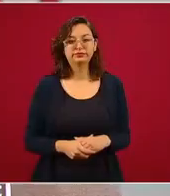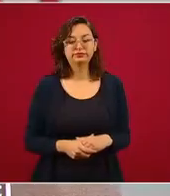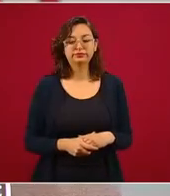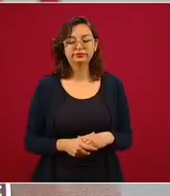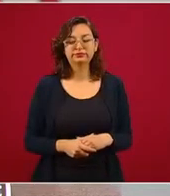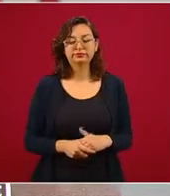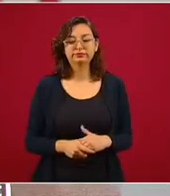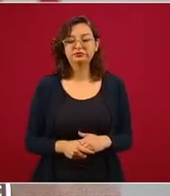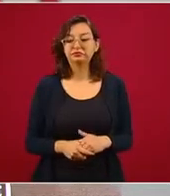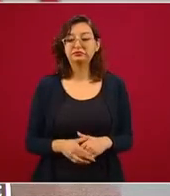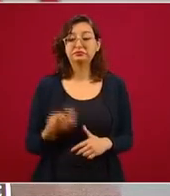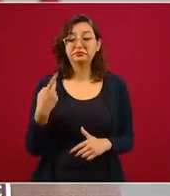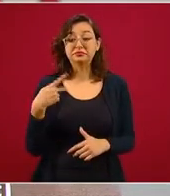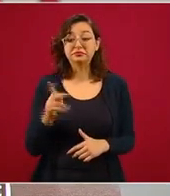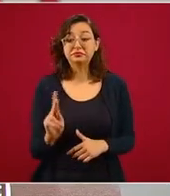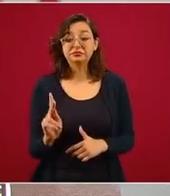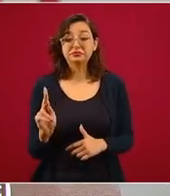Pero